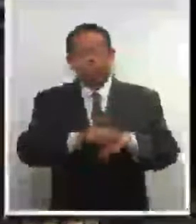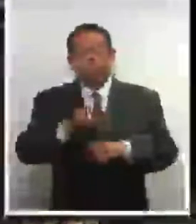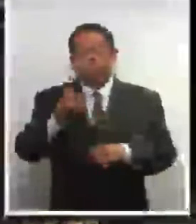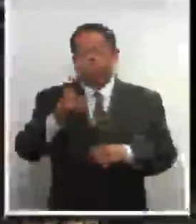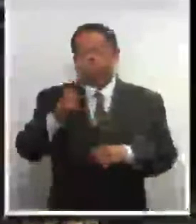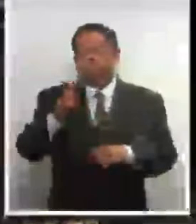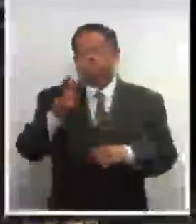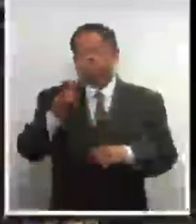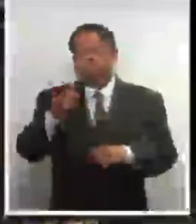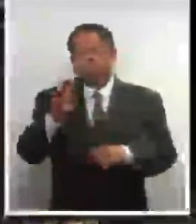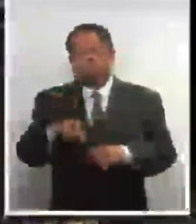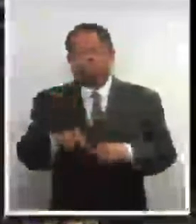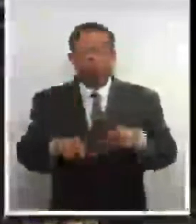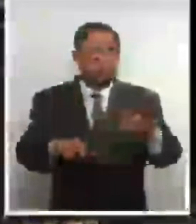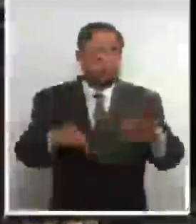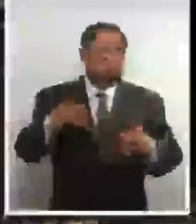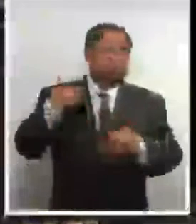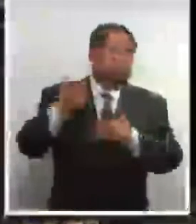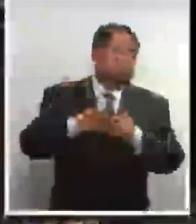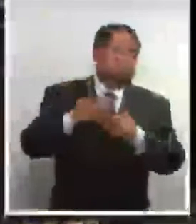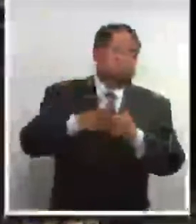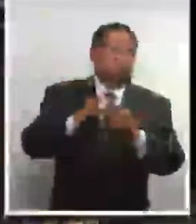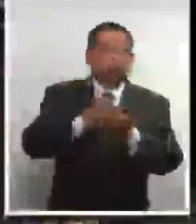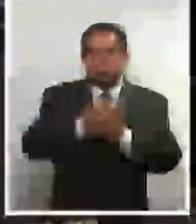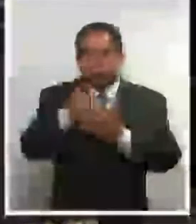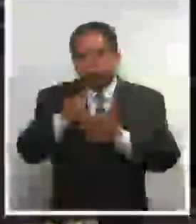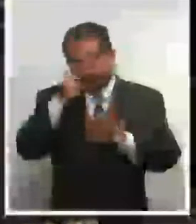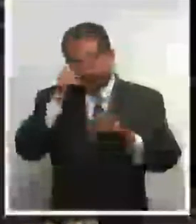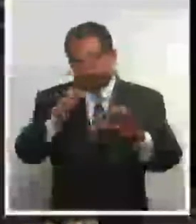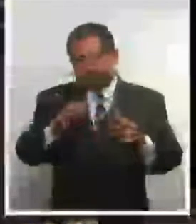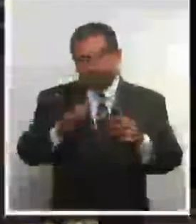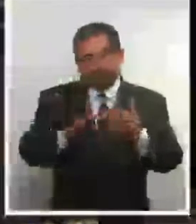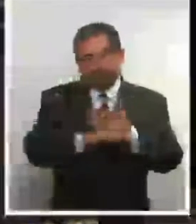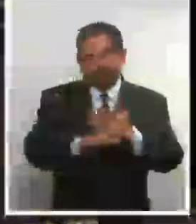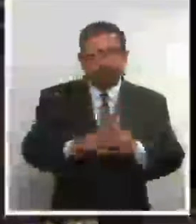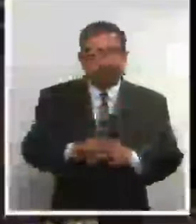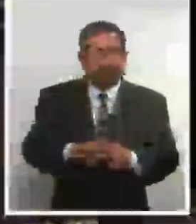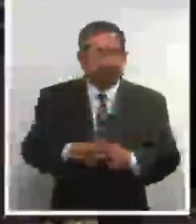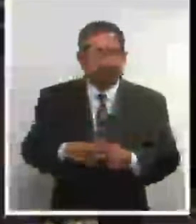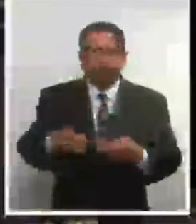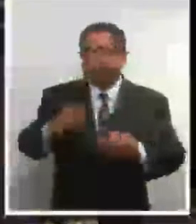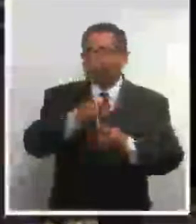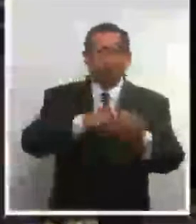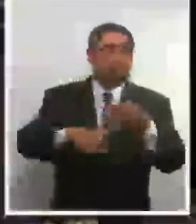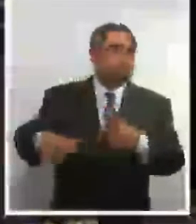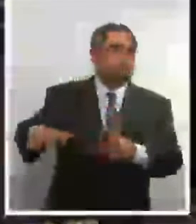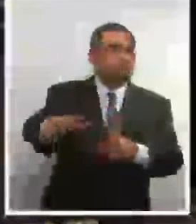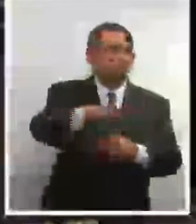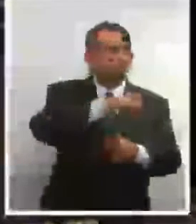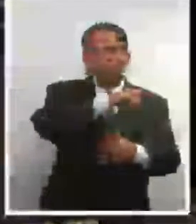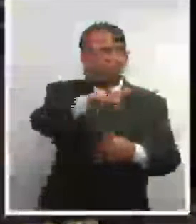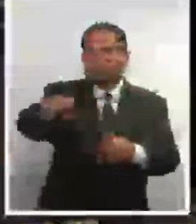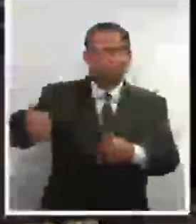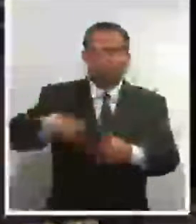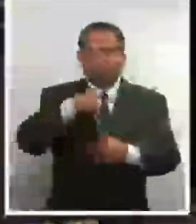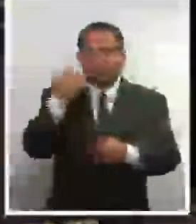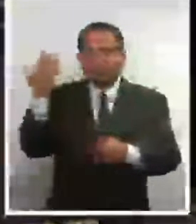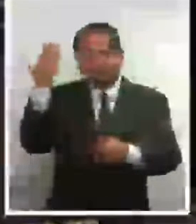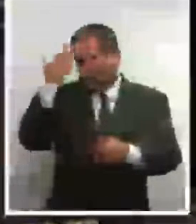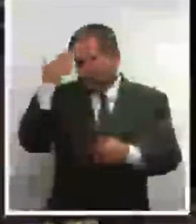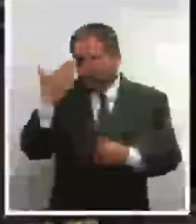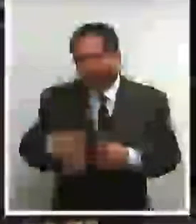prevención y se dice que habrá programas de prevención. Todos los que estamos en esta asamblea